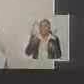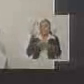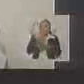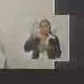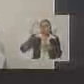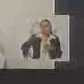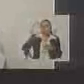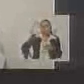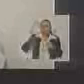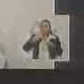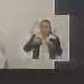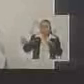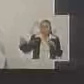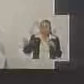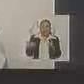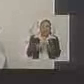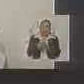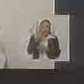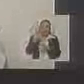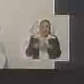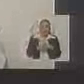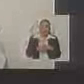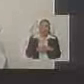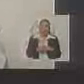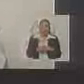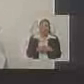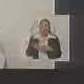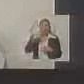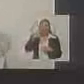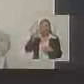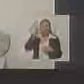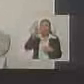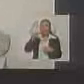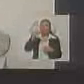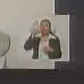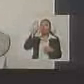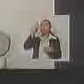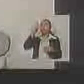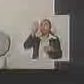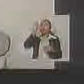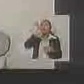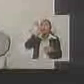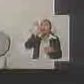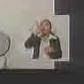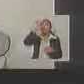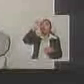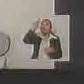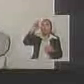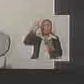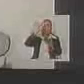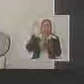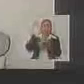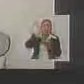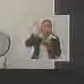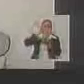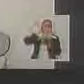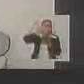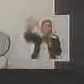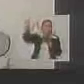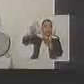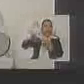diferente, que nos opongamos claramente a las relevancias de corrupción que van existiendo día con día y van en